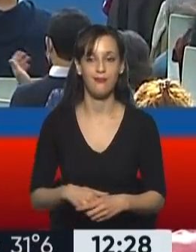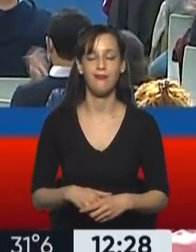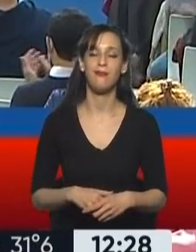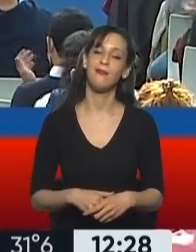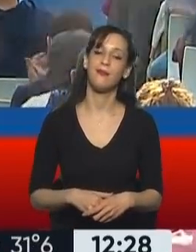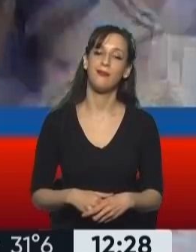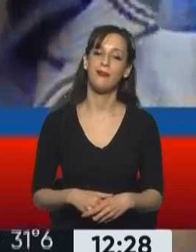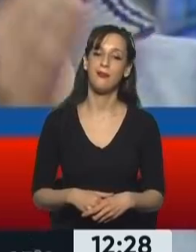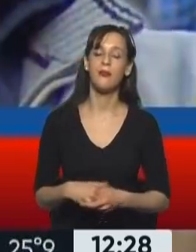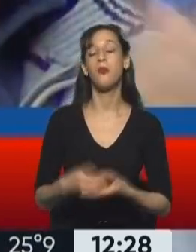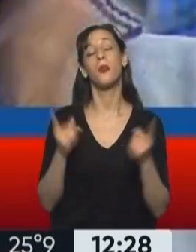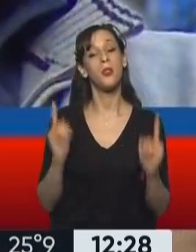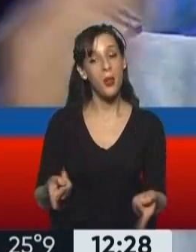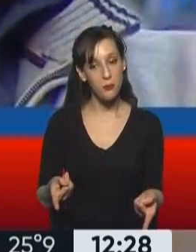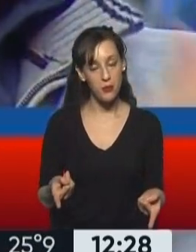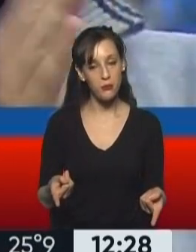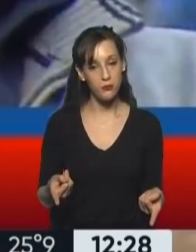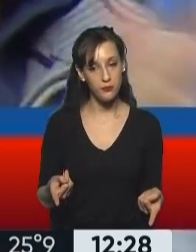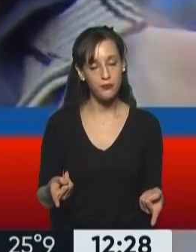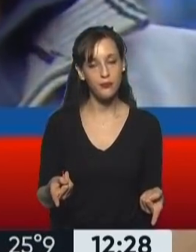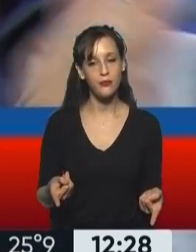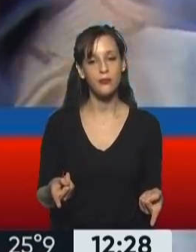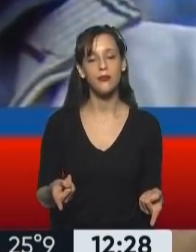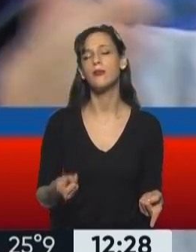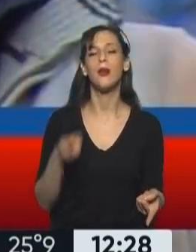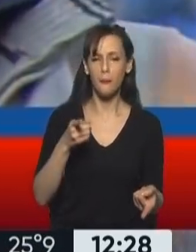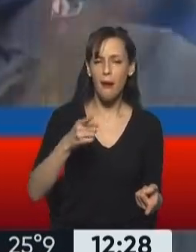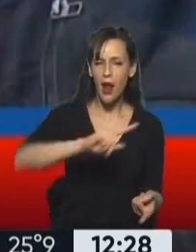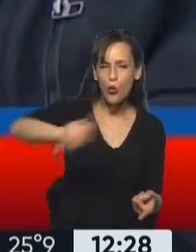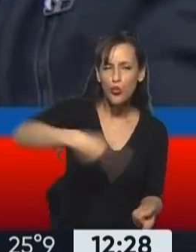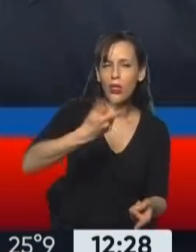E incluso, para que tomen dimensión,